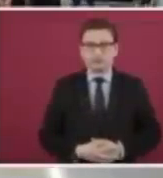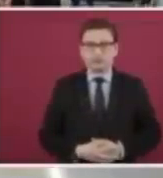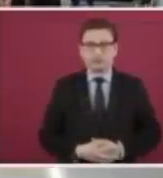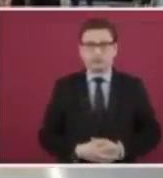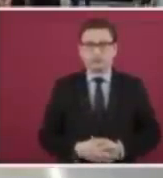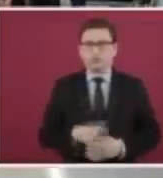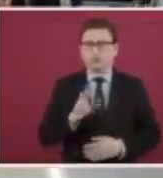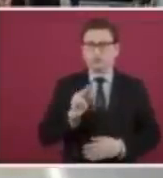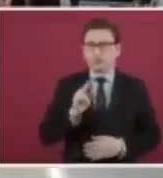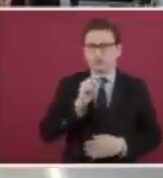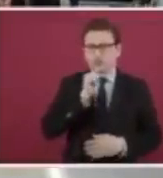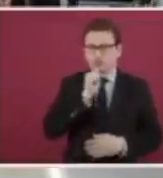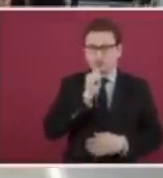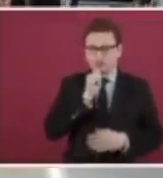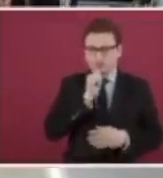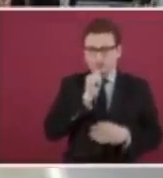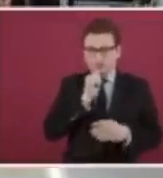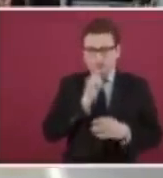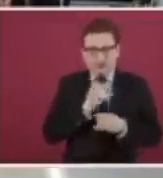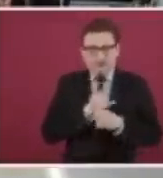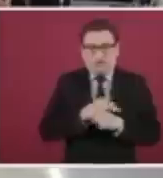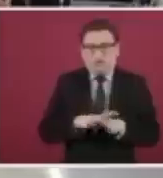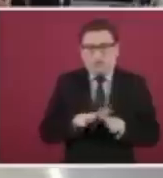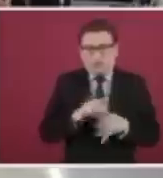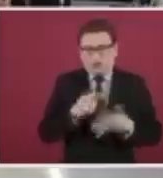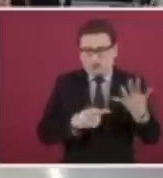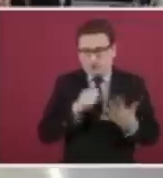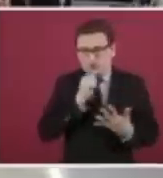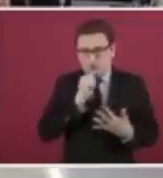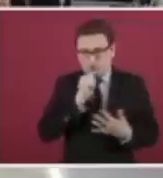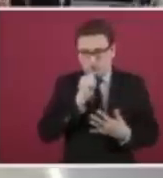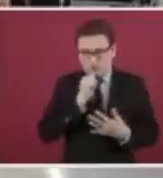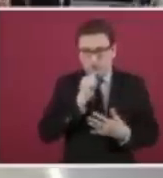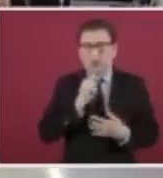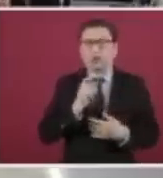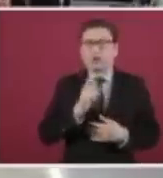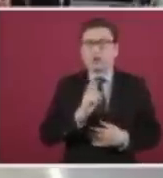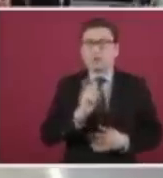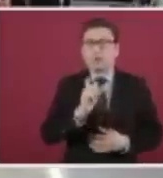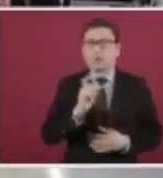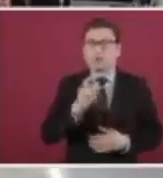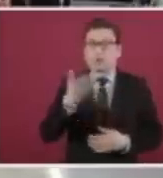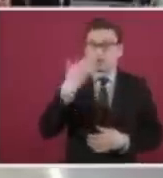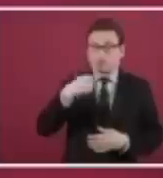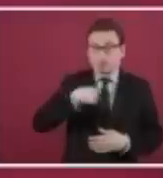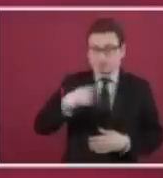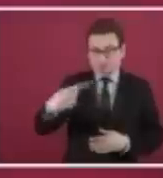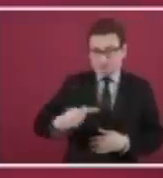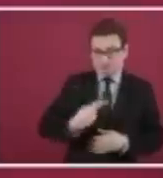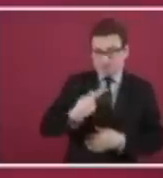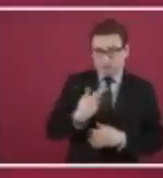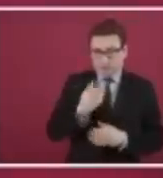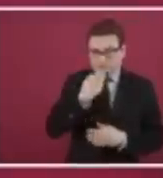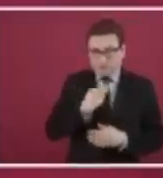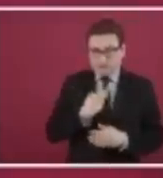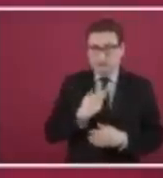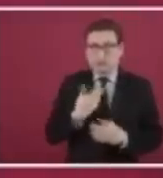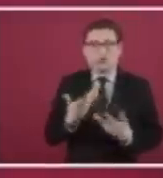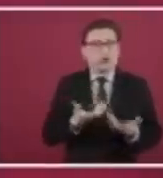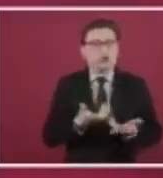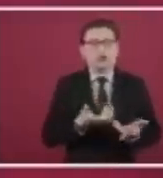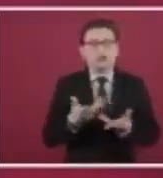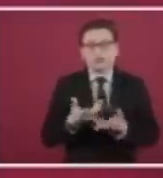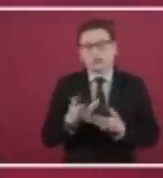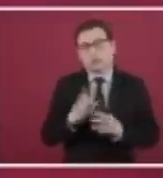No, todavía no se ha firmado, no tengo información, pero cuando me plantearon a mí de que teníamos que hacer una